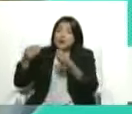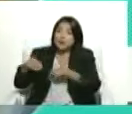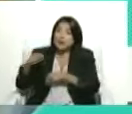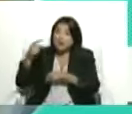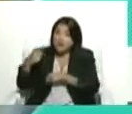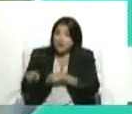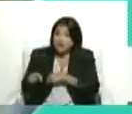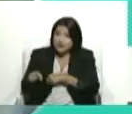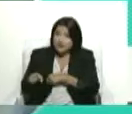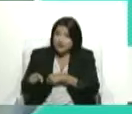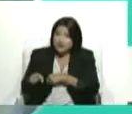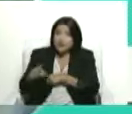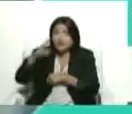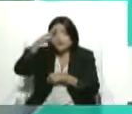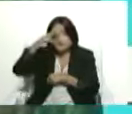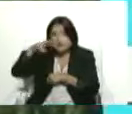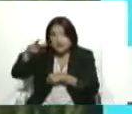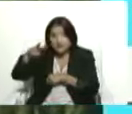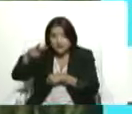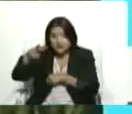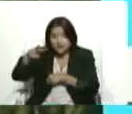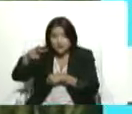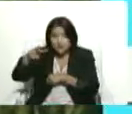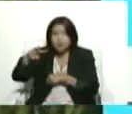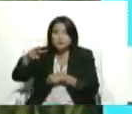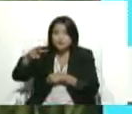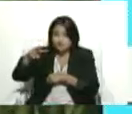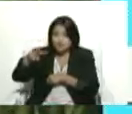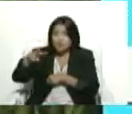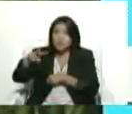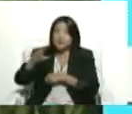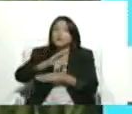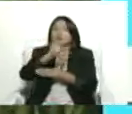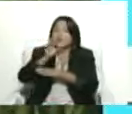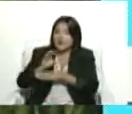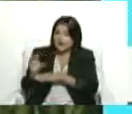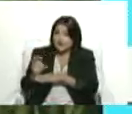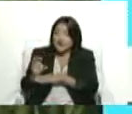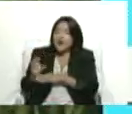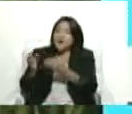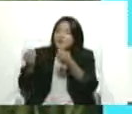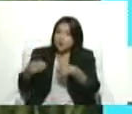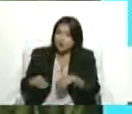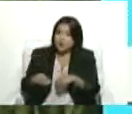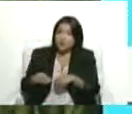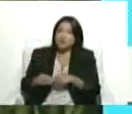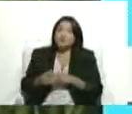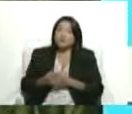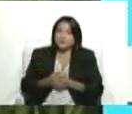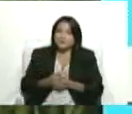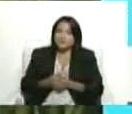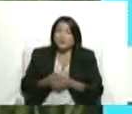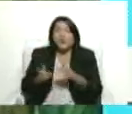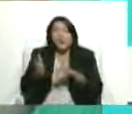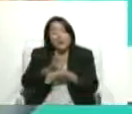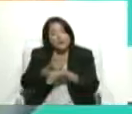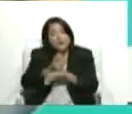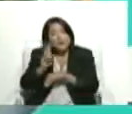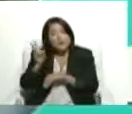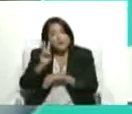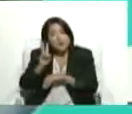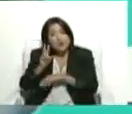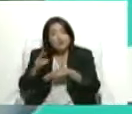compromisos, tanto en México como en el Caribe. Ambos documentos firman ambas partes, el gobierno bolivariano, la